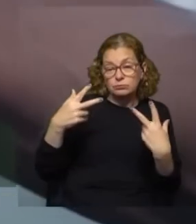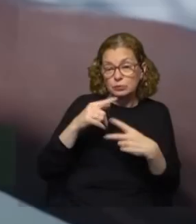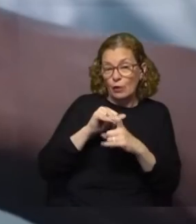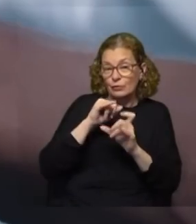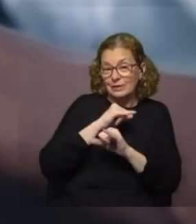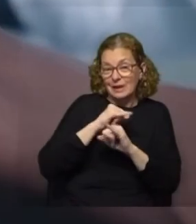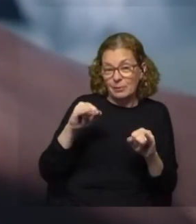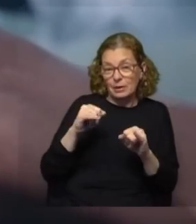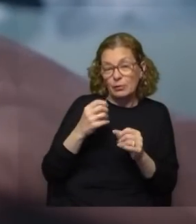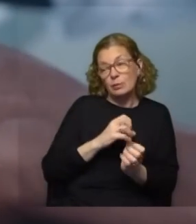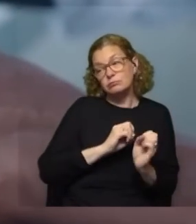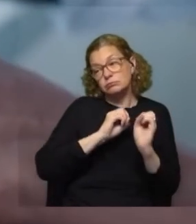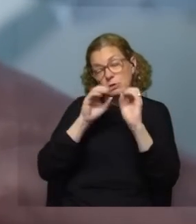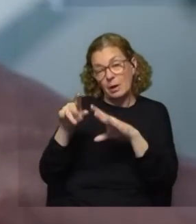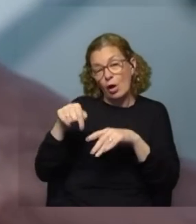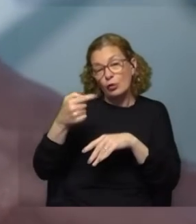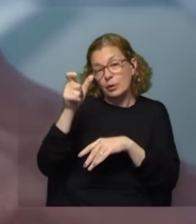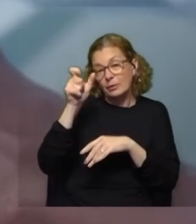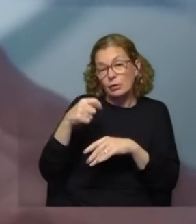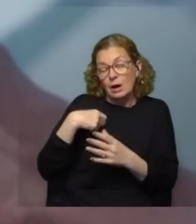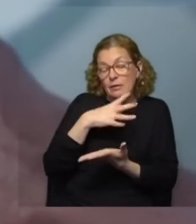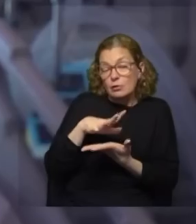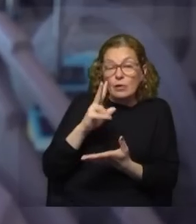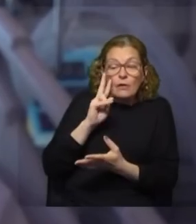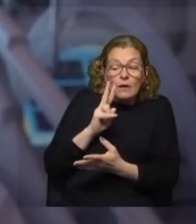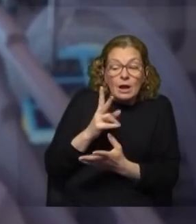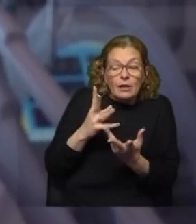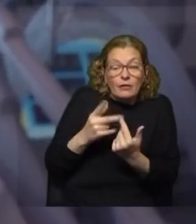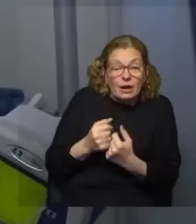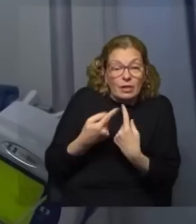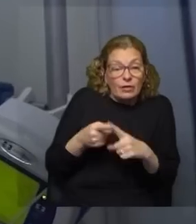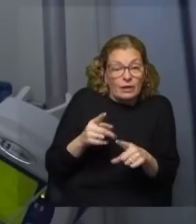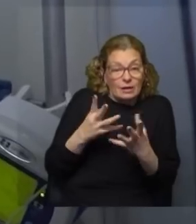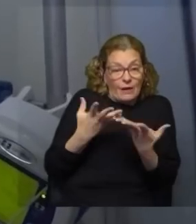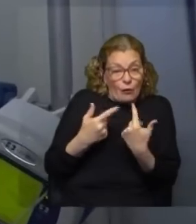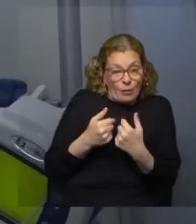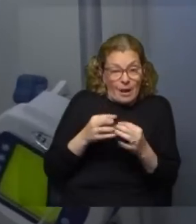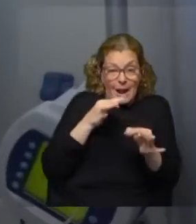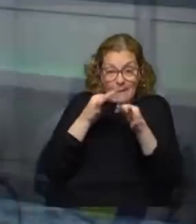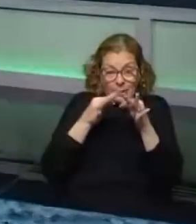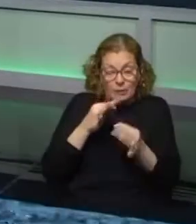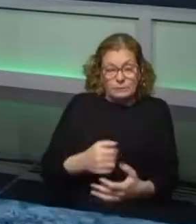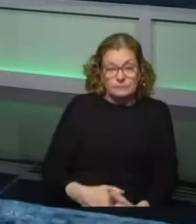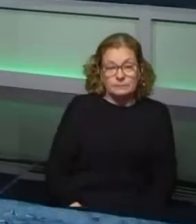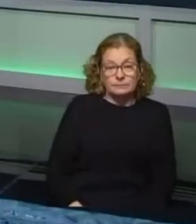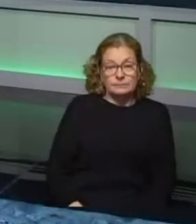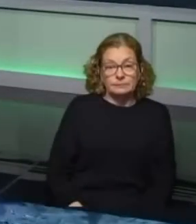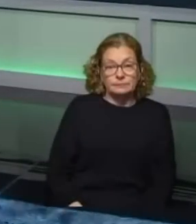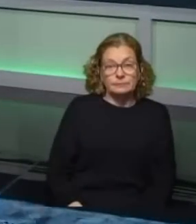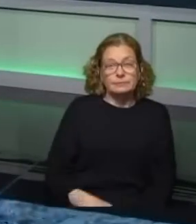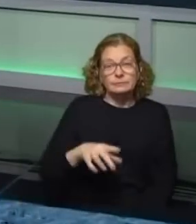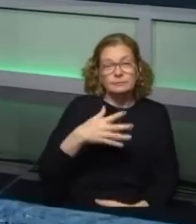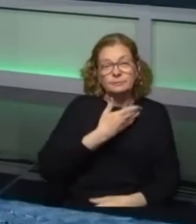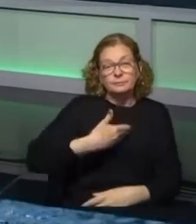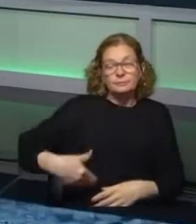y puede ser trasladado a otras personas que vean la situación de otra manera según explicó la decisión